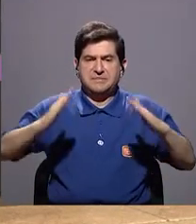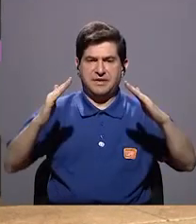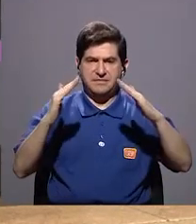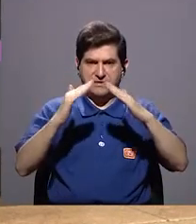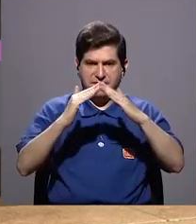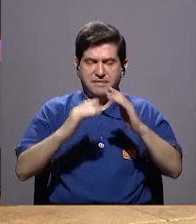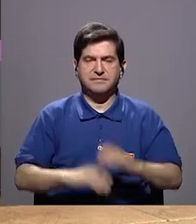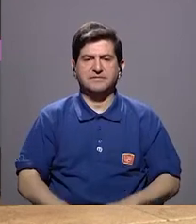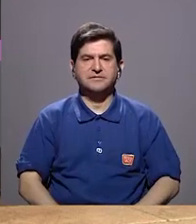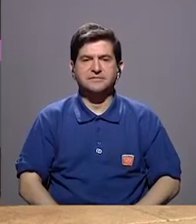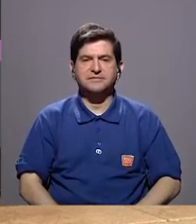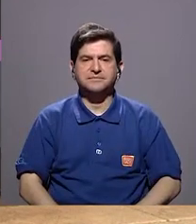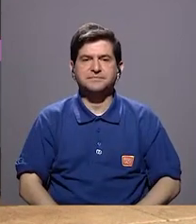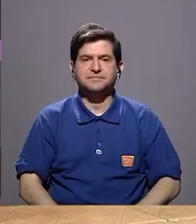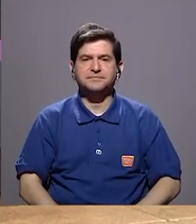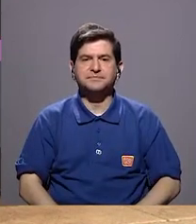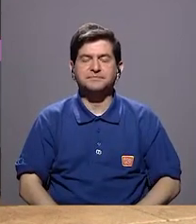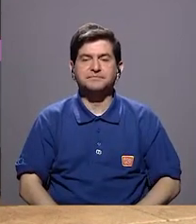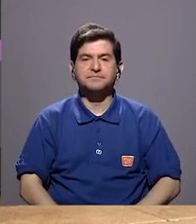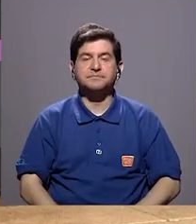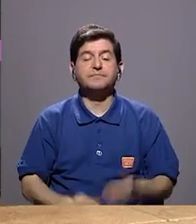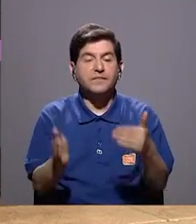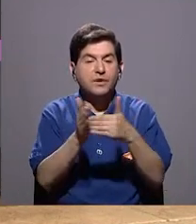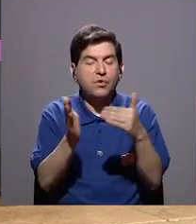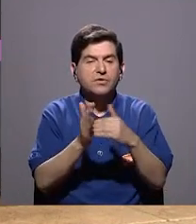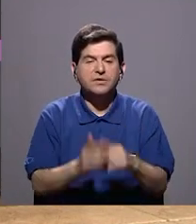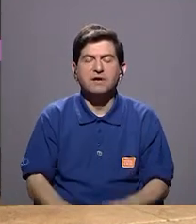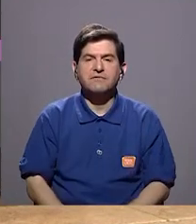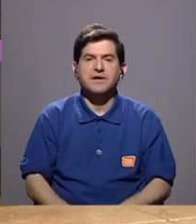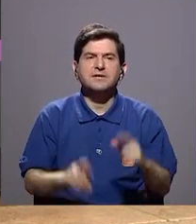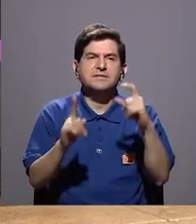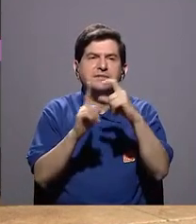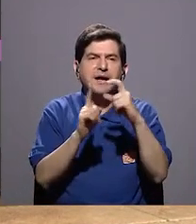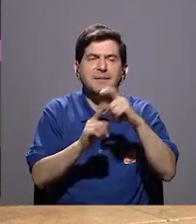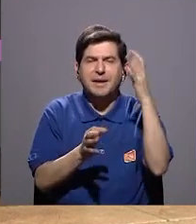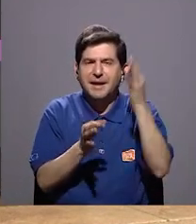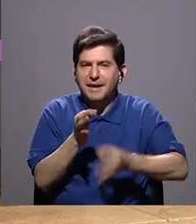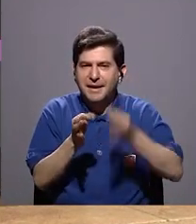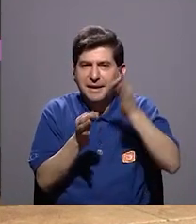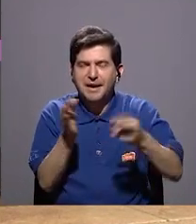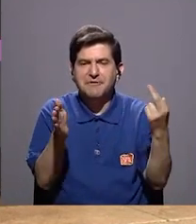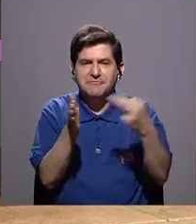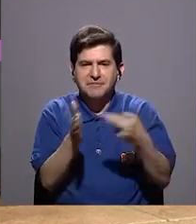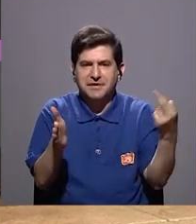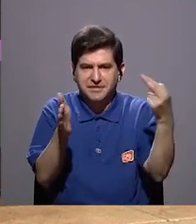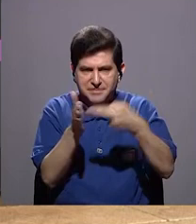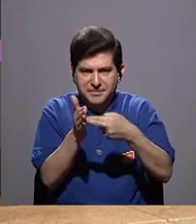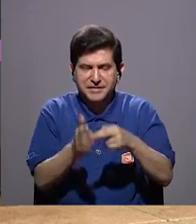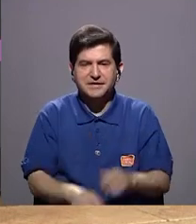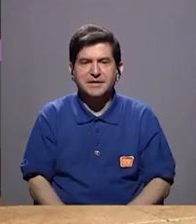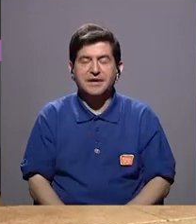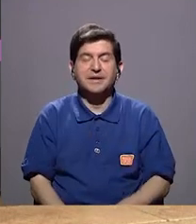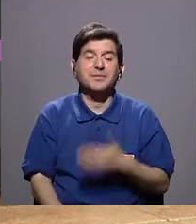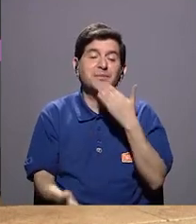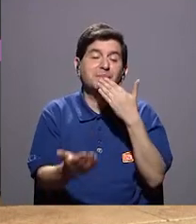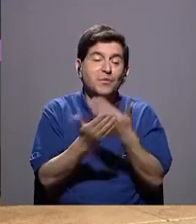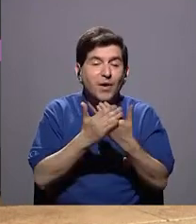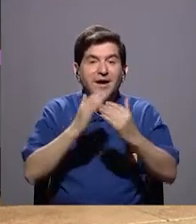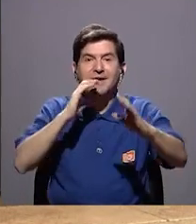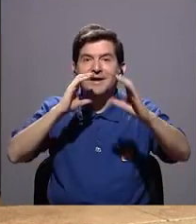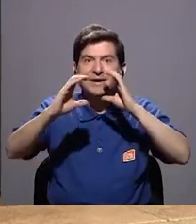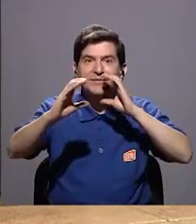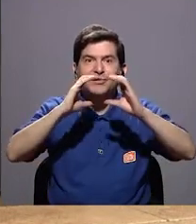casa, ¿verdad? Entonces, quizás volviendo a la palabra más sencilla y que la hemos repetido varias veces, que haya una